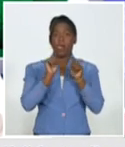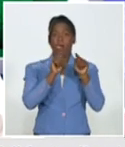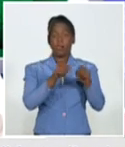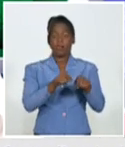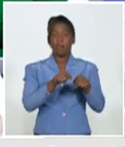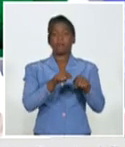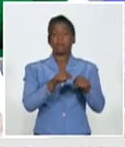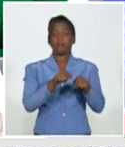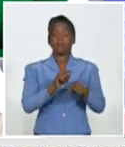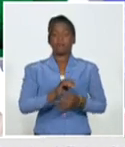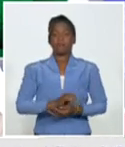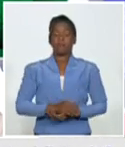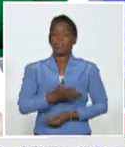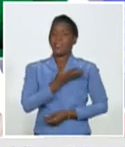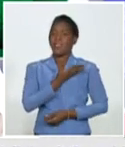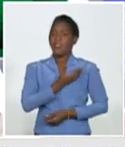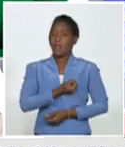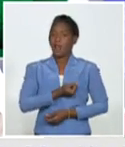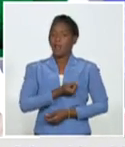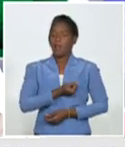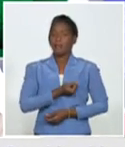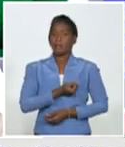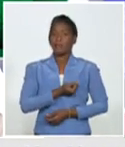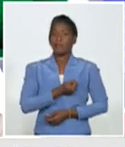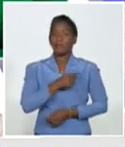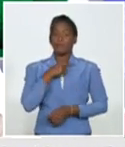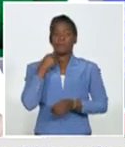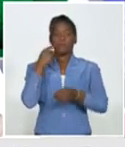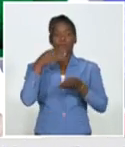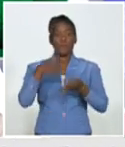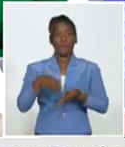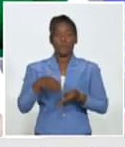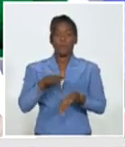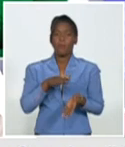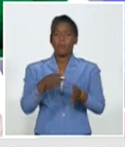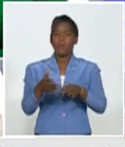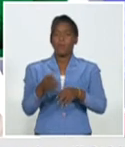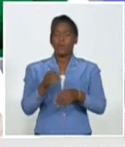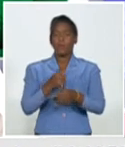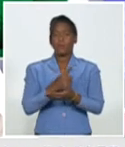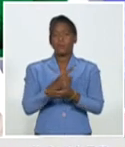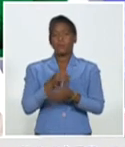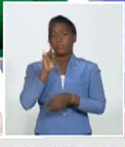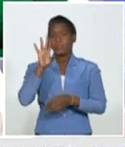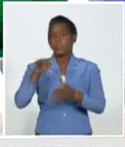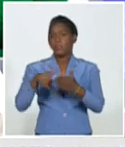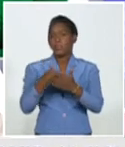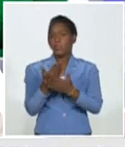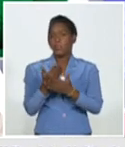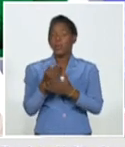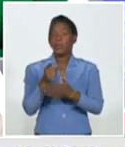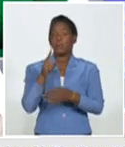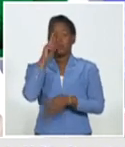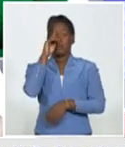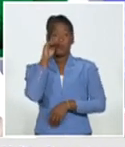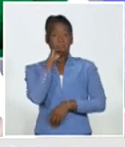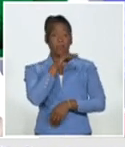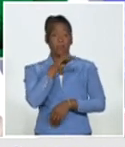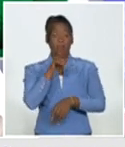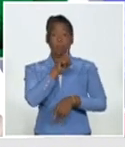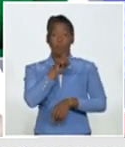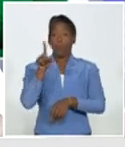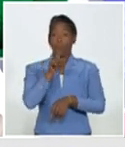y lamentablemente esta señora, después de 15 días de ingreso, 11 de ellos en terapia